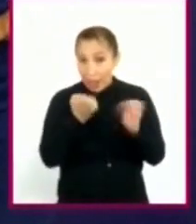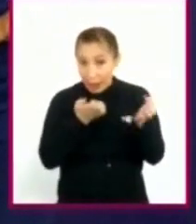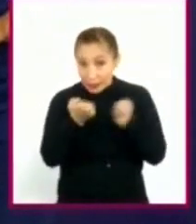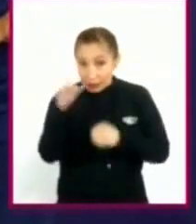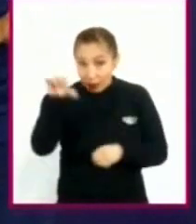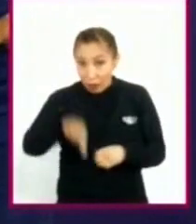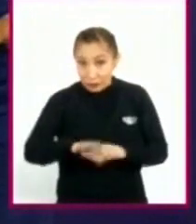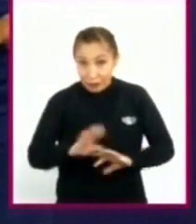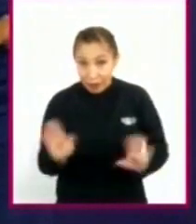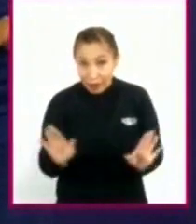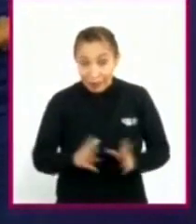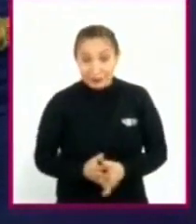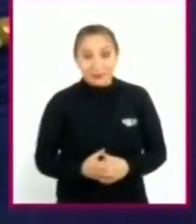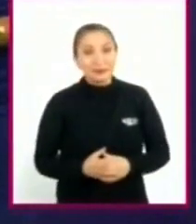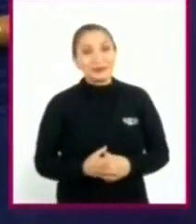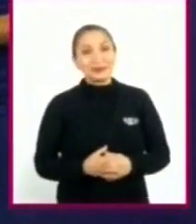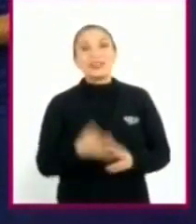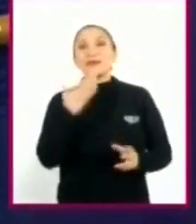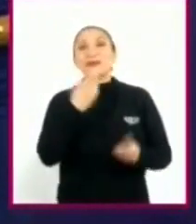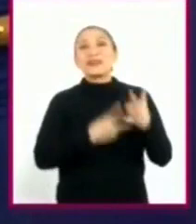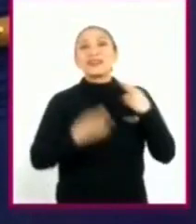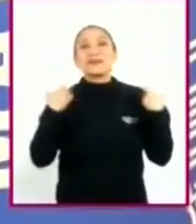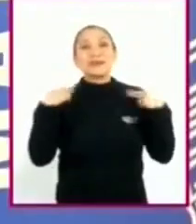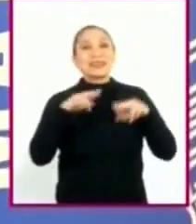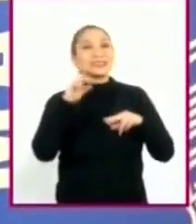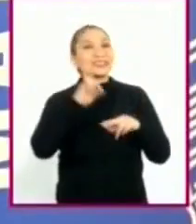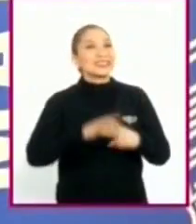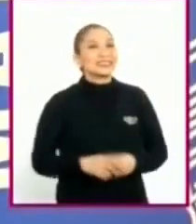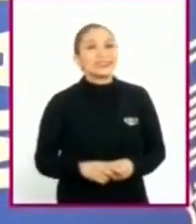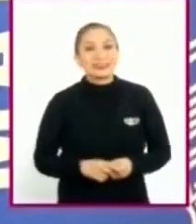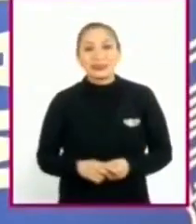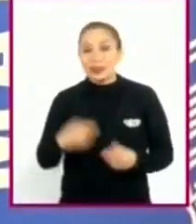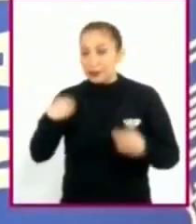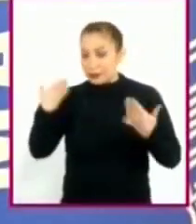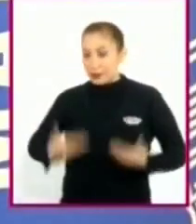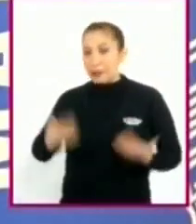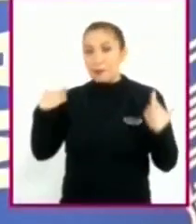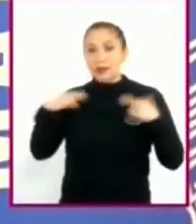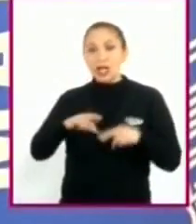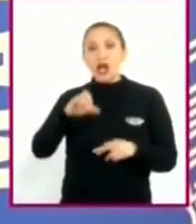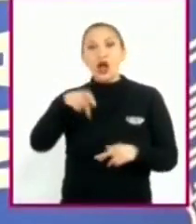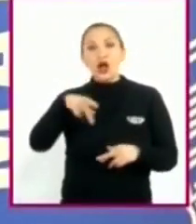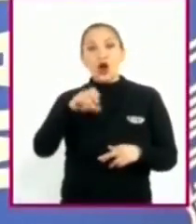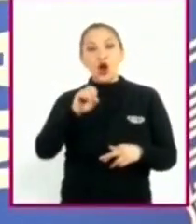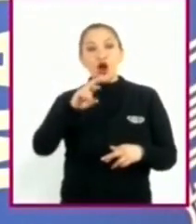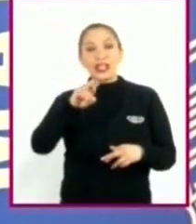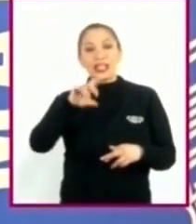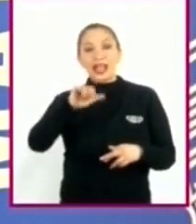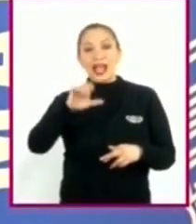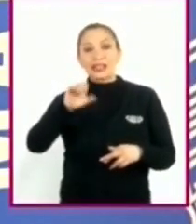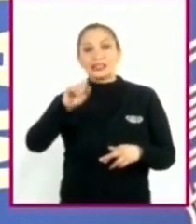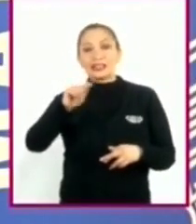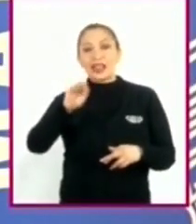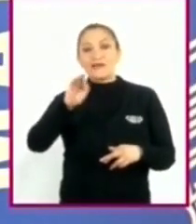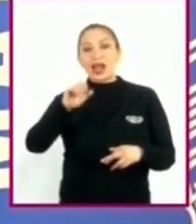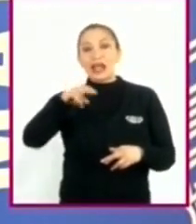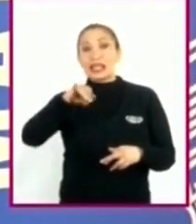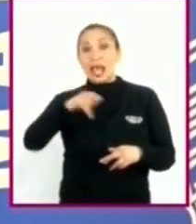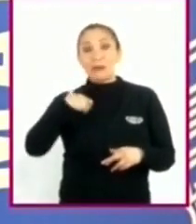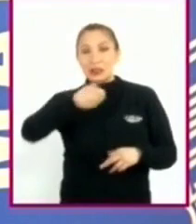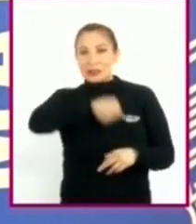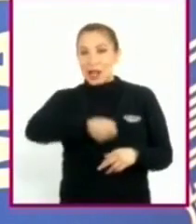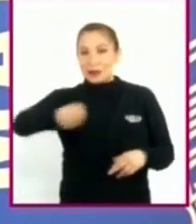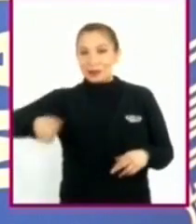ejercicio hoy? Bienvenida, maestra. Soy la profesora Corina Estefanía Flores González y les